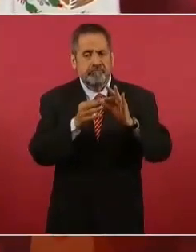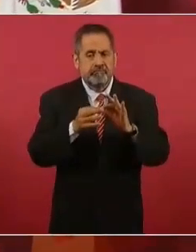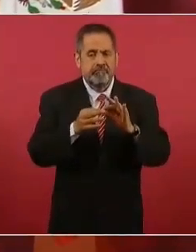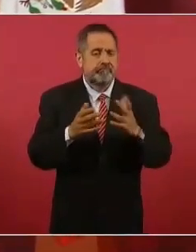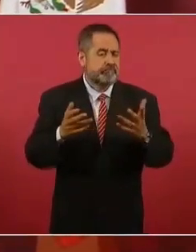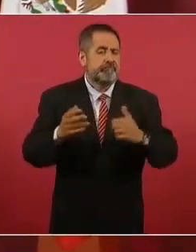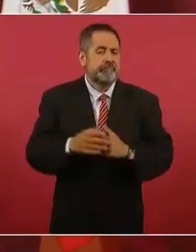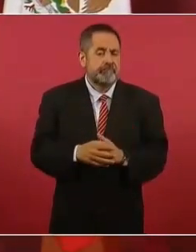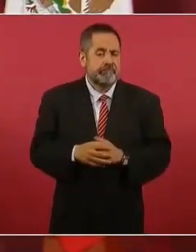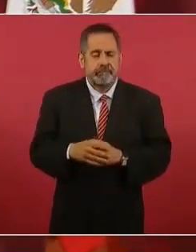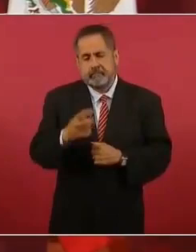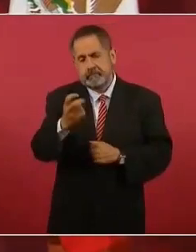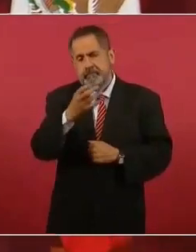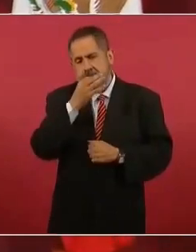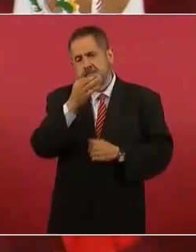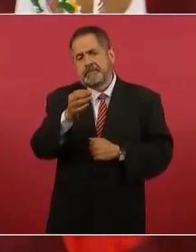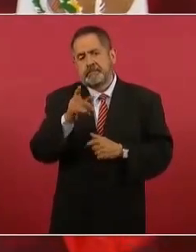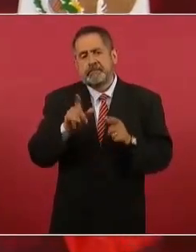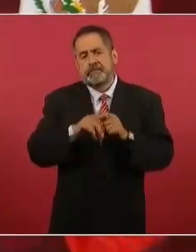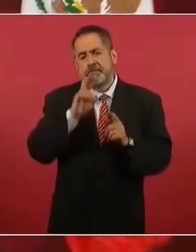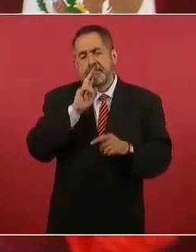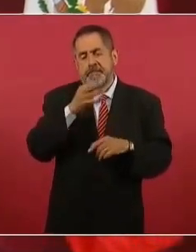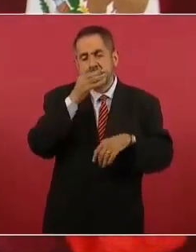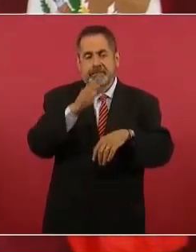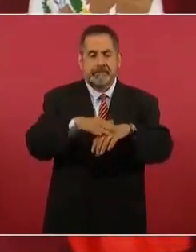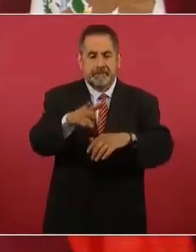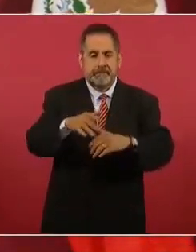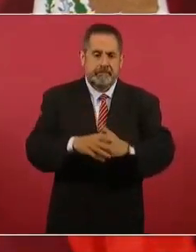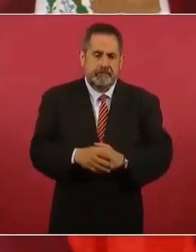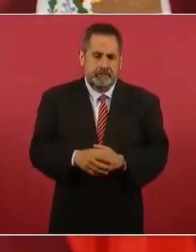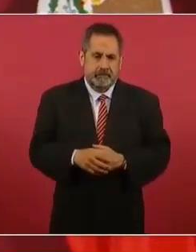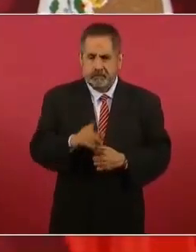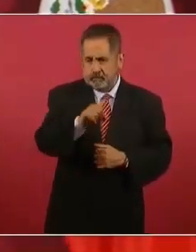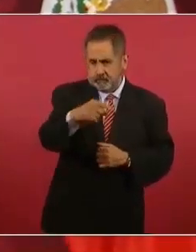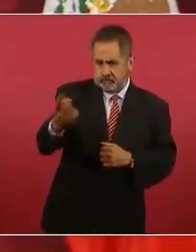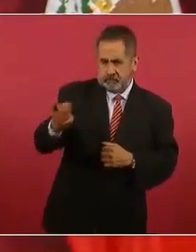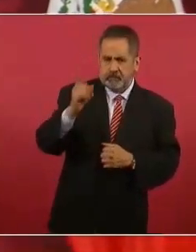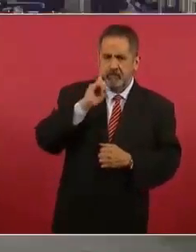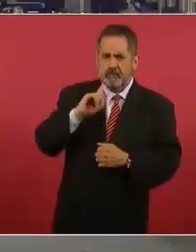entonces eso es lo que puedo comentarte pero quedamos con la compañía